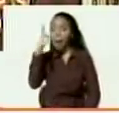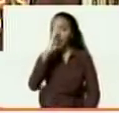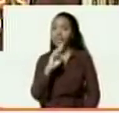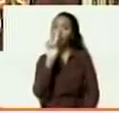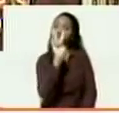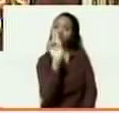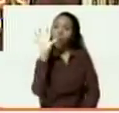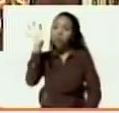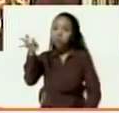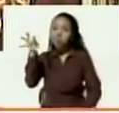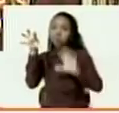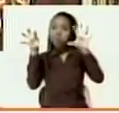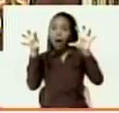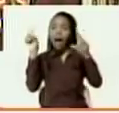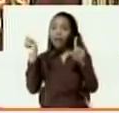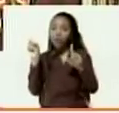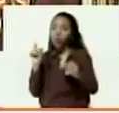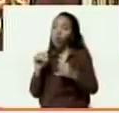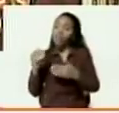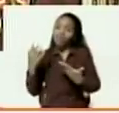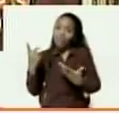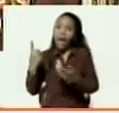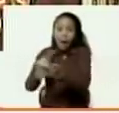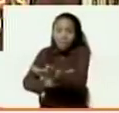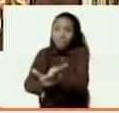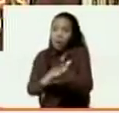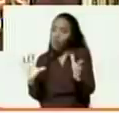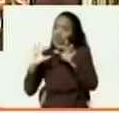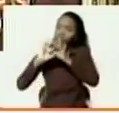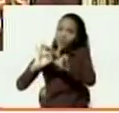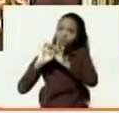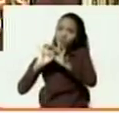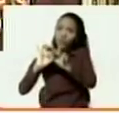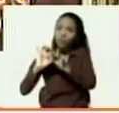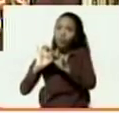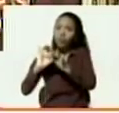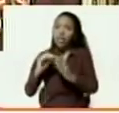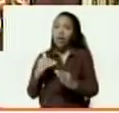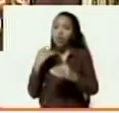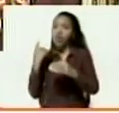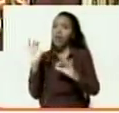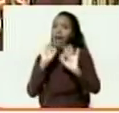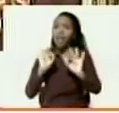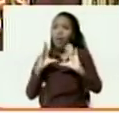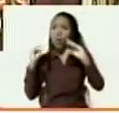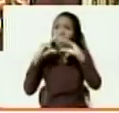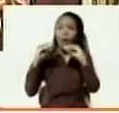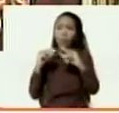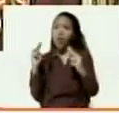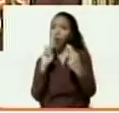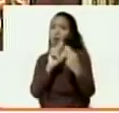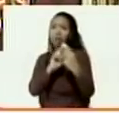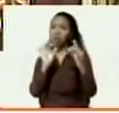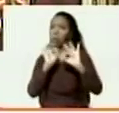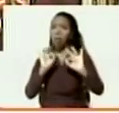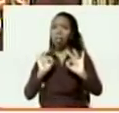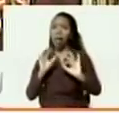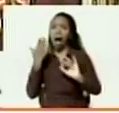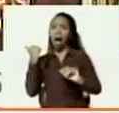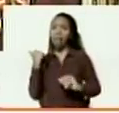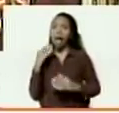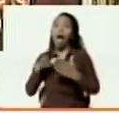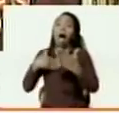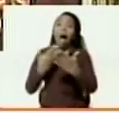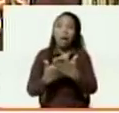países limítrofes, hermanos de espalda, no nos hablábamos, no nos conocíamos, hasta que llegó